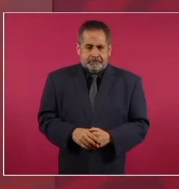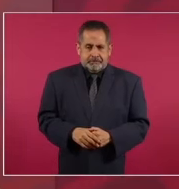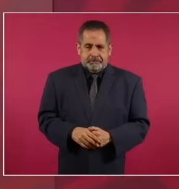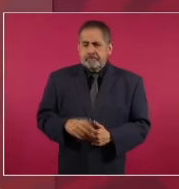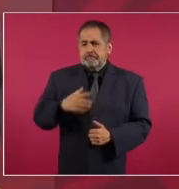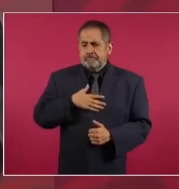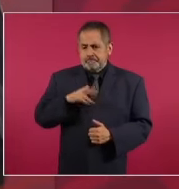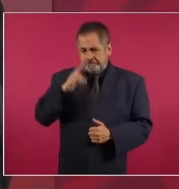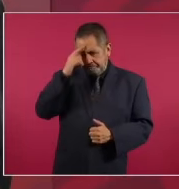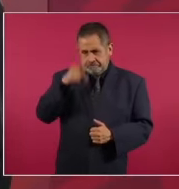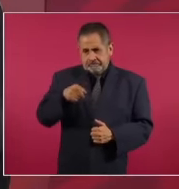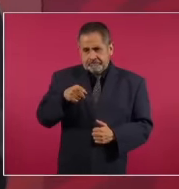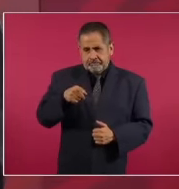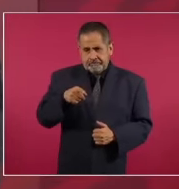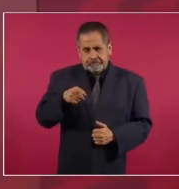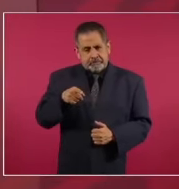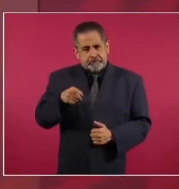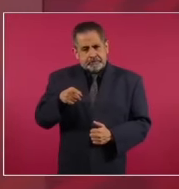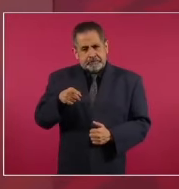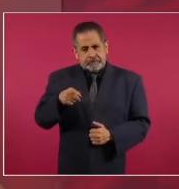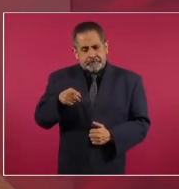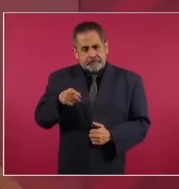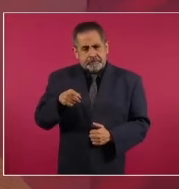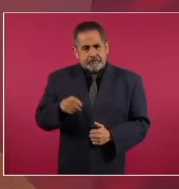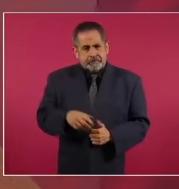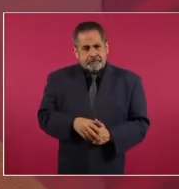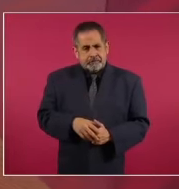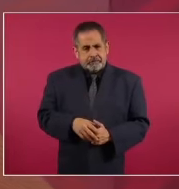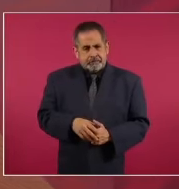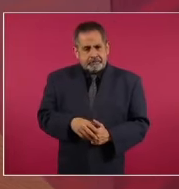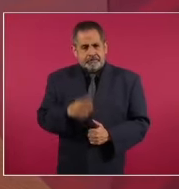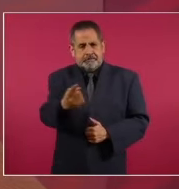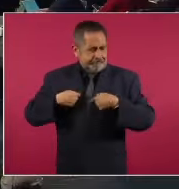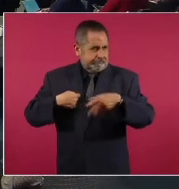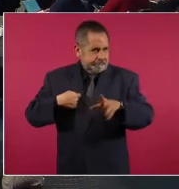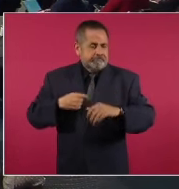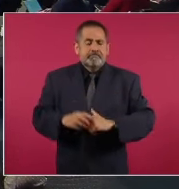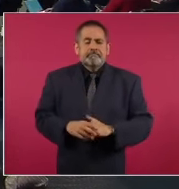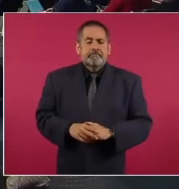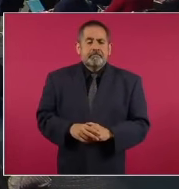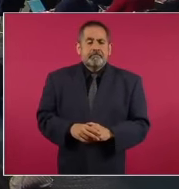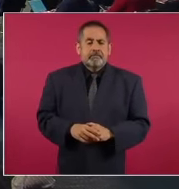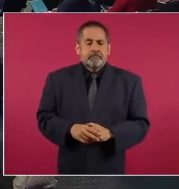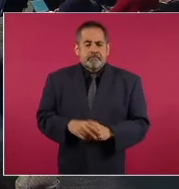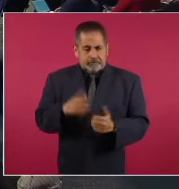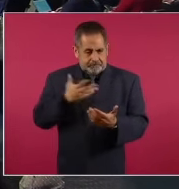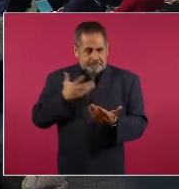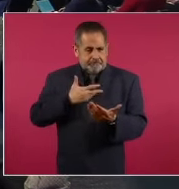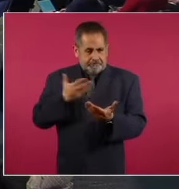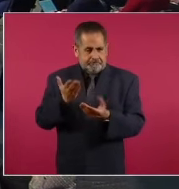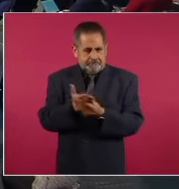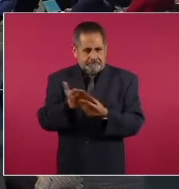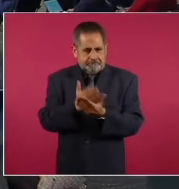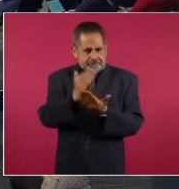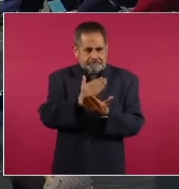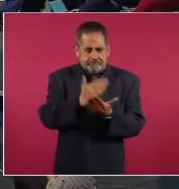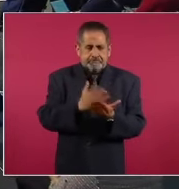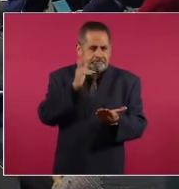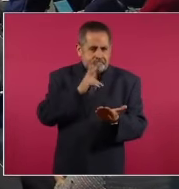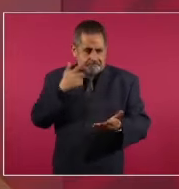Yo recuerdo que cuando mi desafuero, y hay constancia de lo que voy a